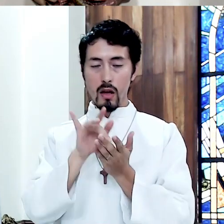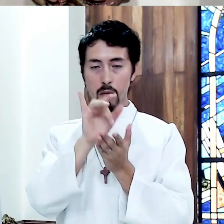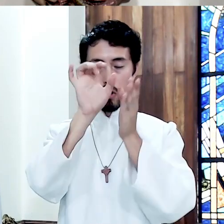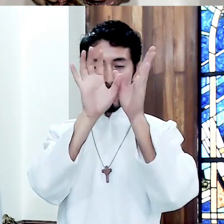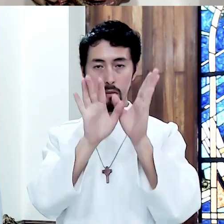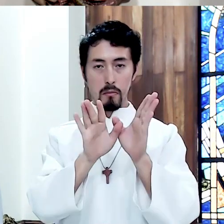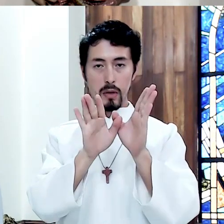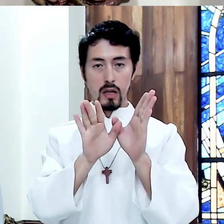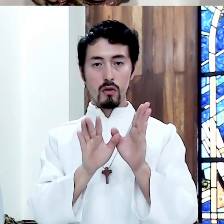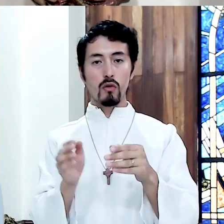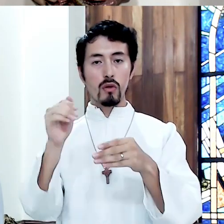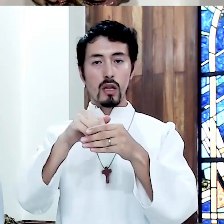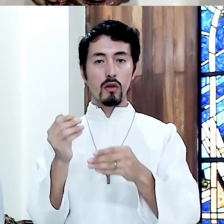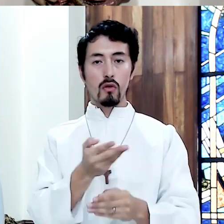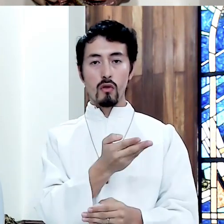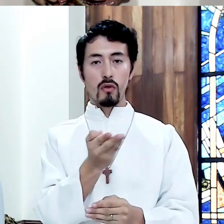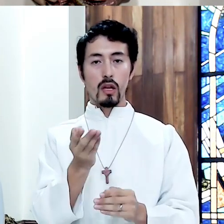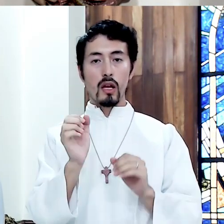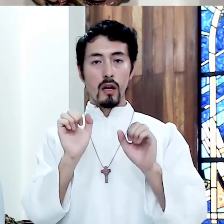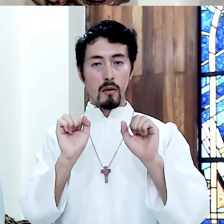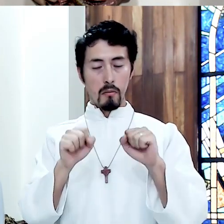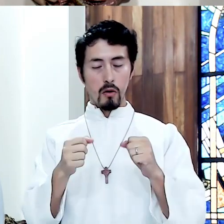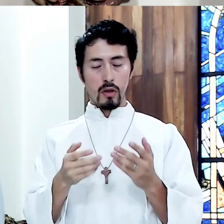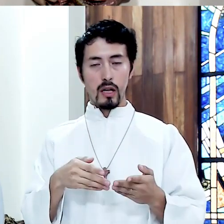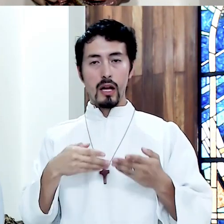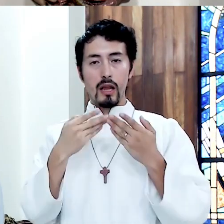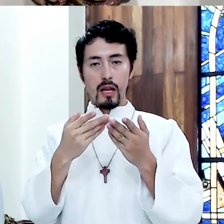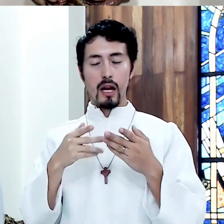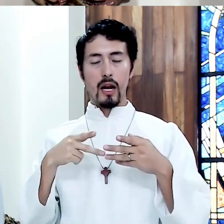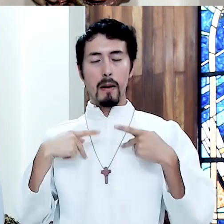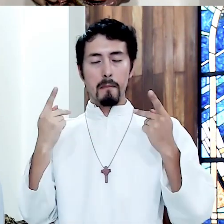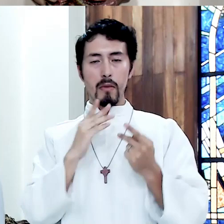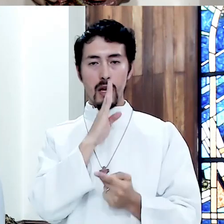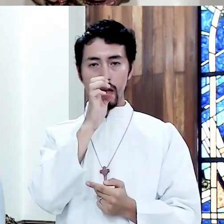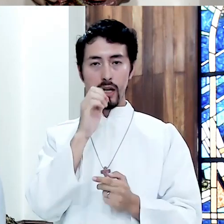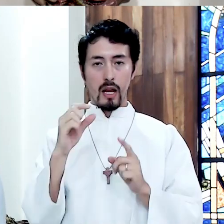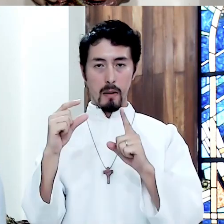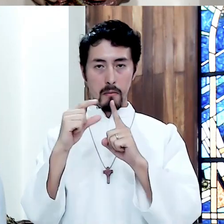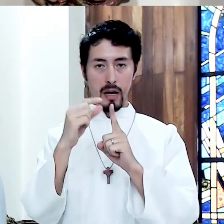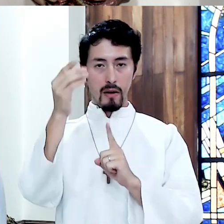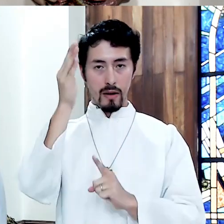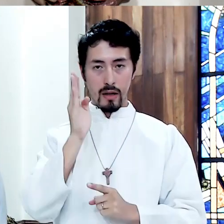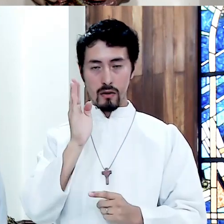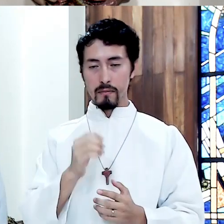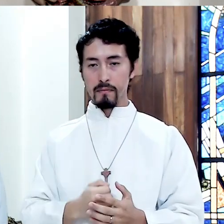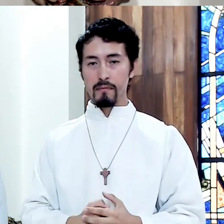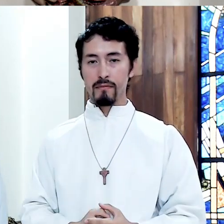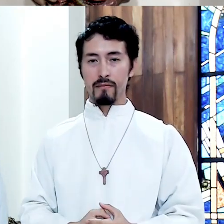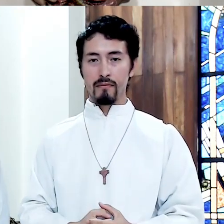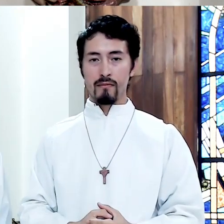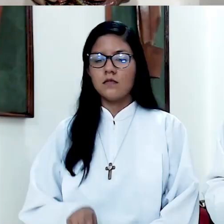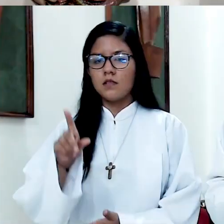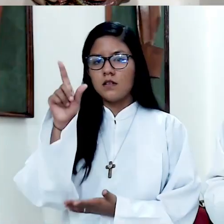habita en ustedes. Palabra de Dios. Te alabamos, Señor.